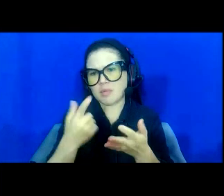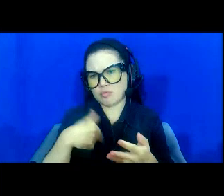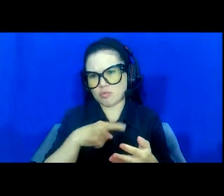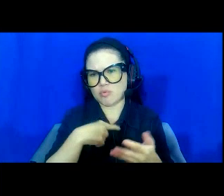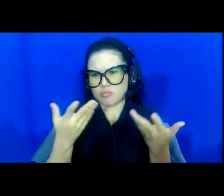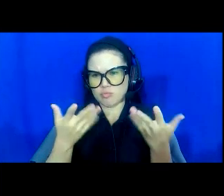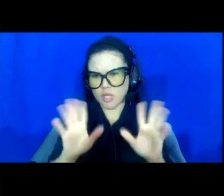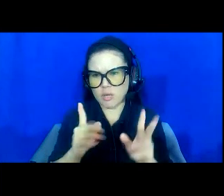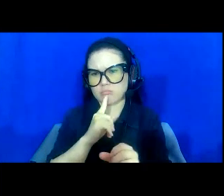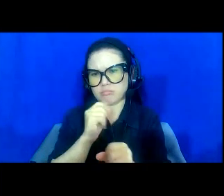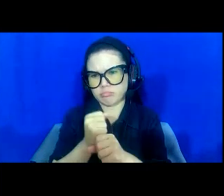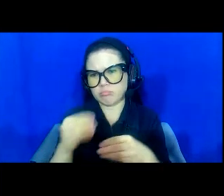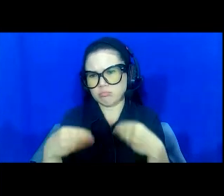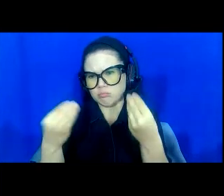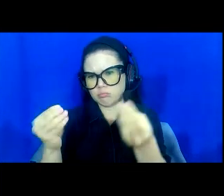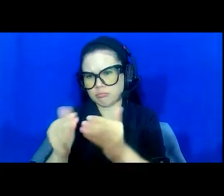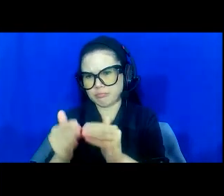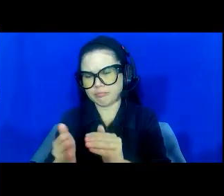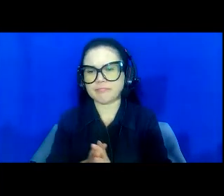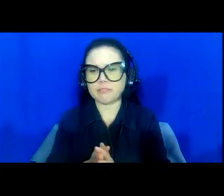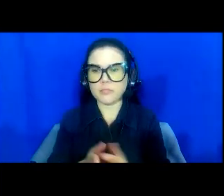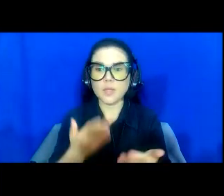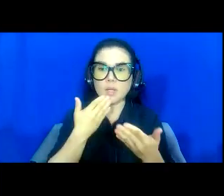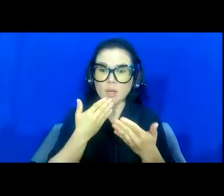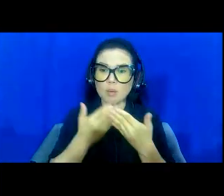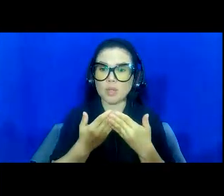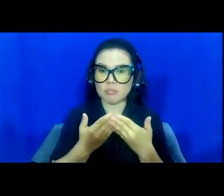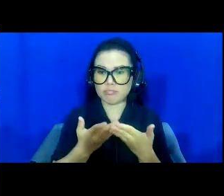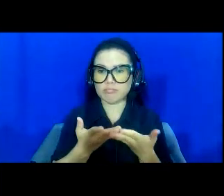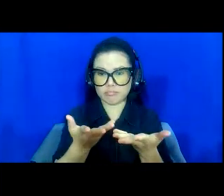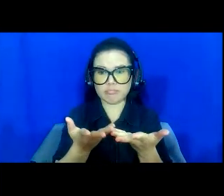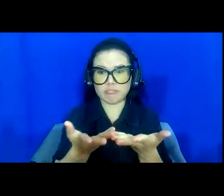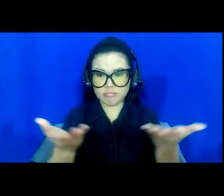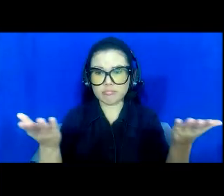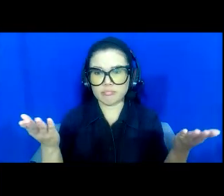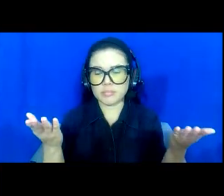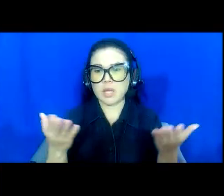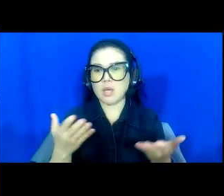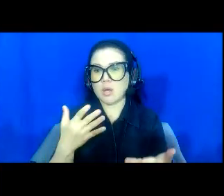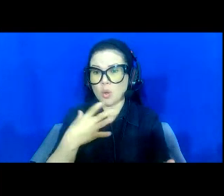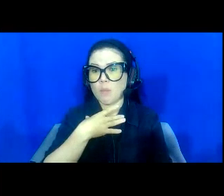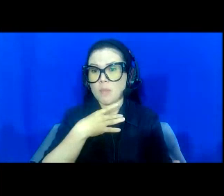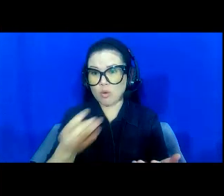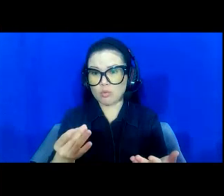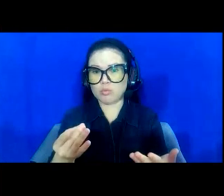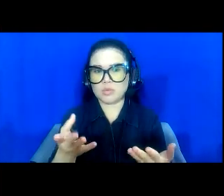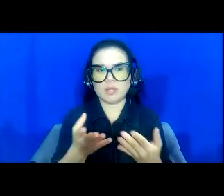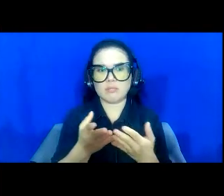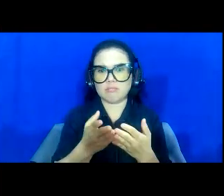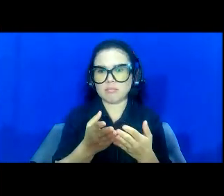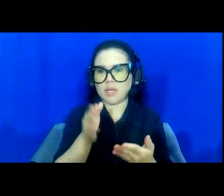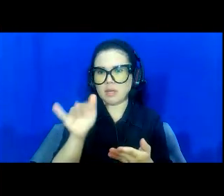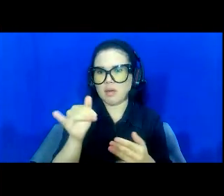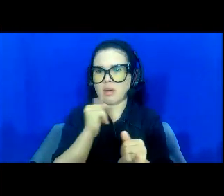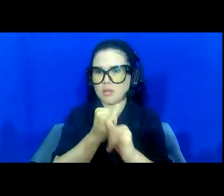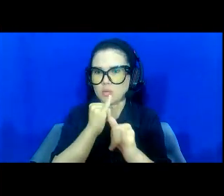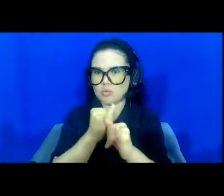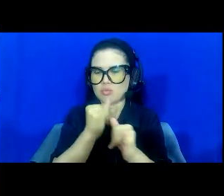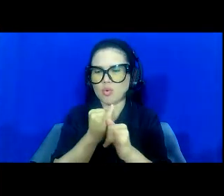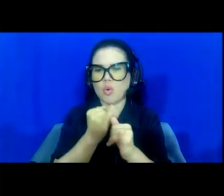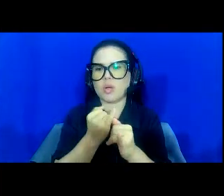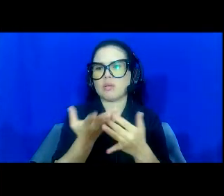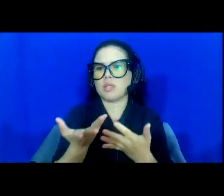que bueno, esta iniciativa, me gusta ese detalle de los sin fines de lucro, porque realmente el pueblo se tiene que